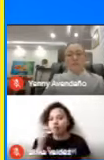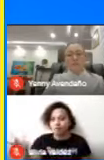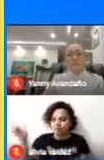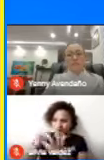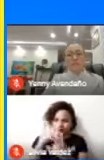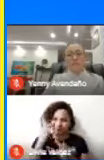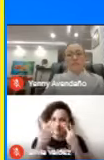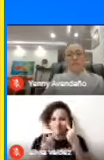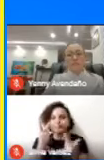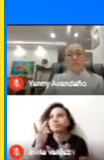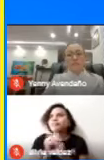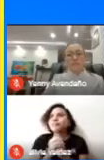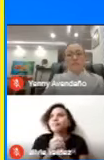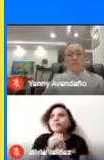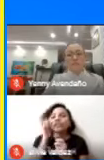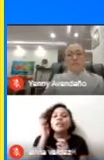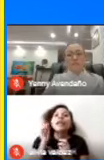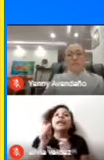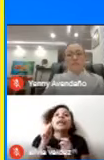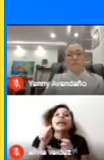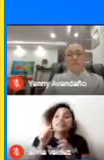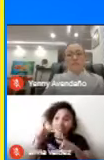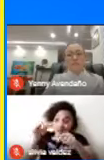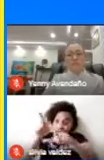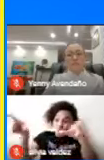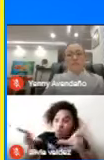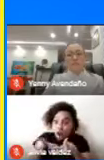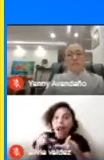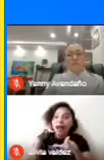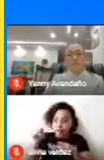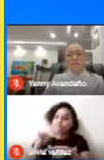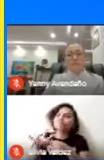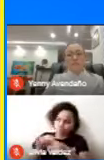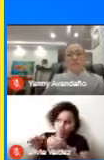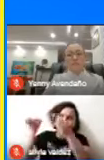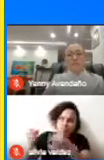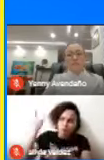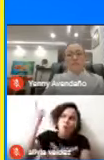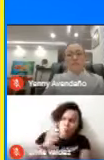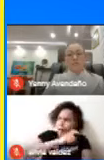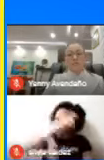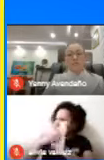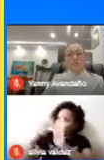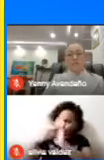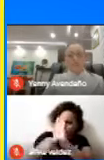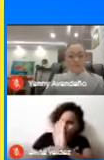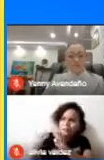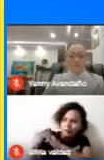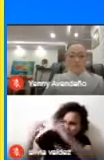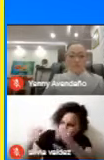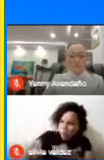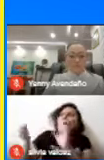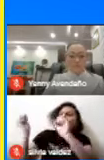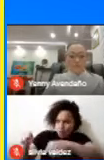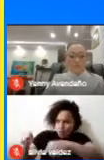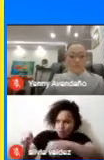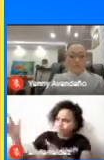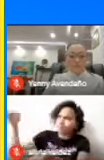visitante que esa zona implementó las medidas de bioseguridad y que está en condiciones de